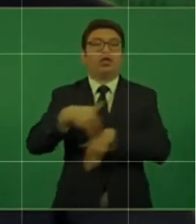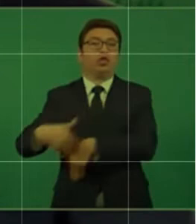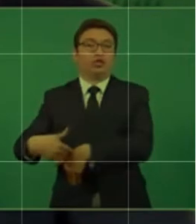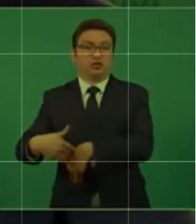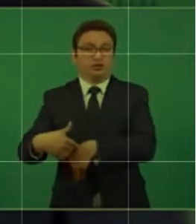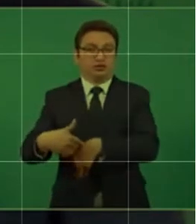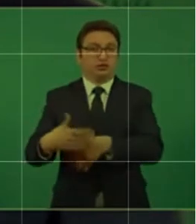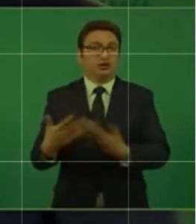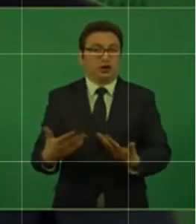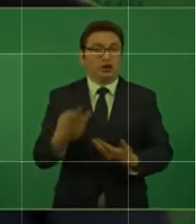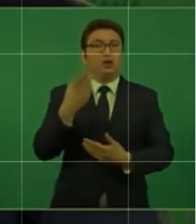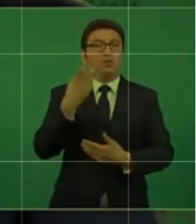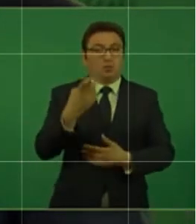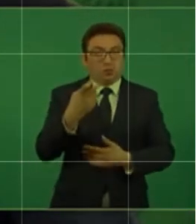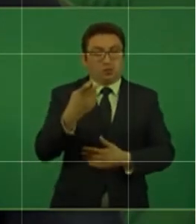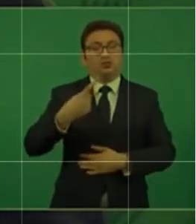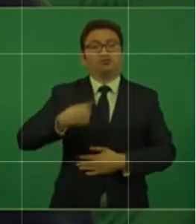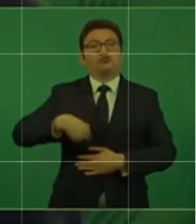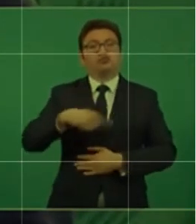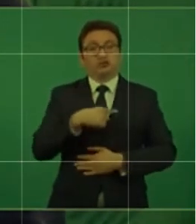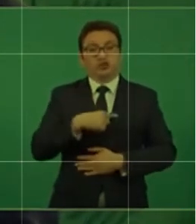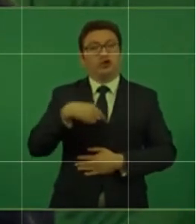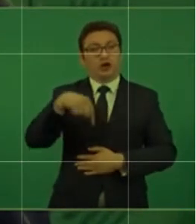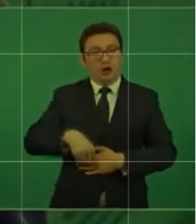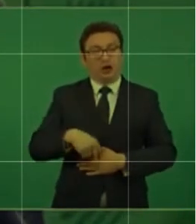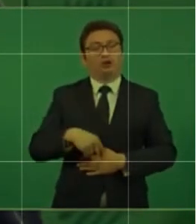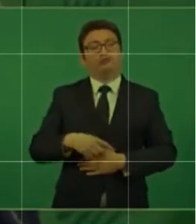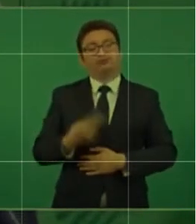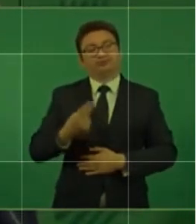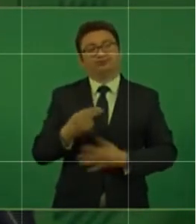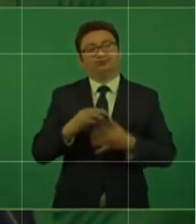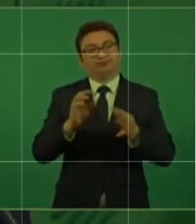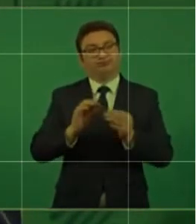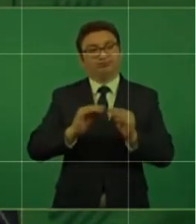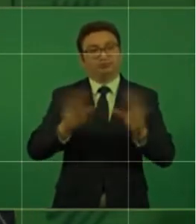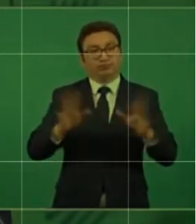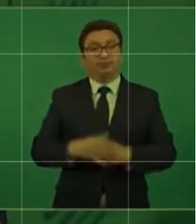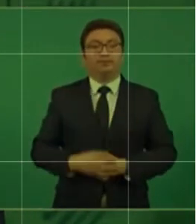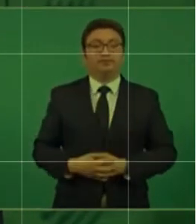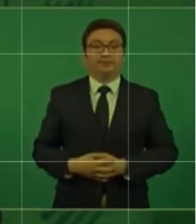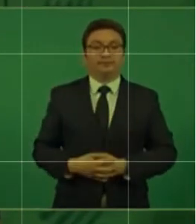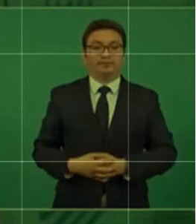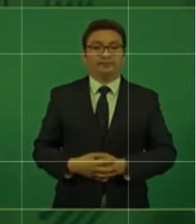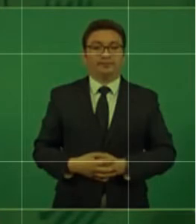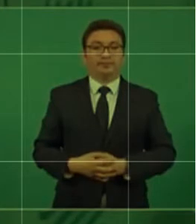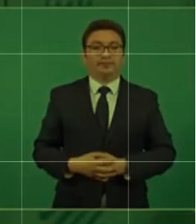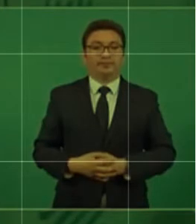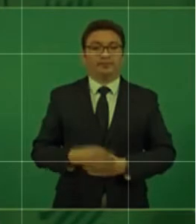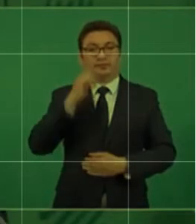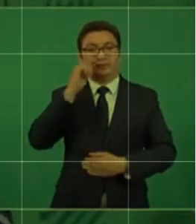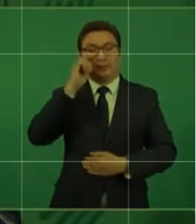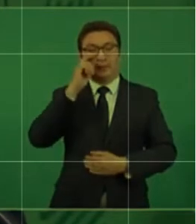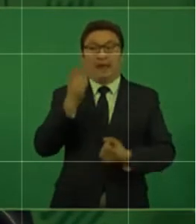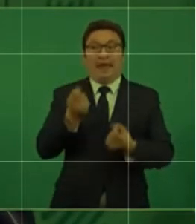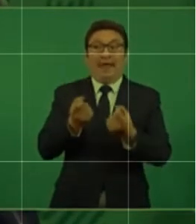Entonces tenemos la obligación, aunque hay quienes ya casi no tienen remedio,